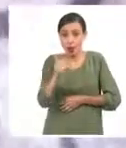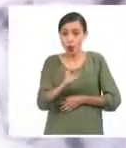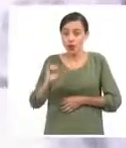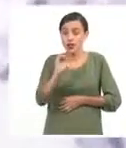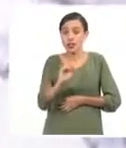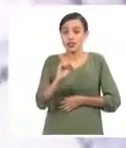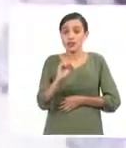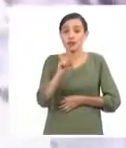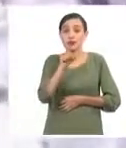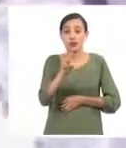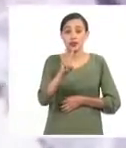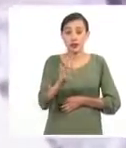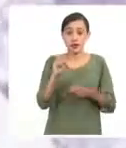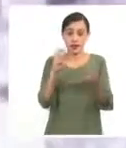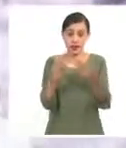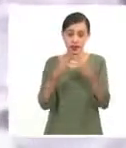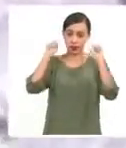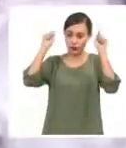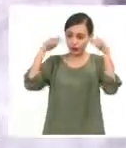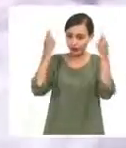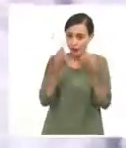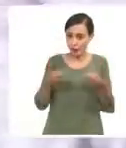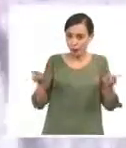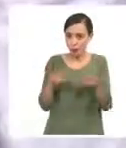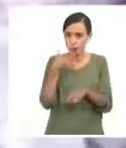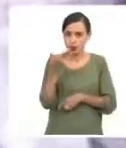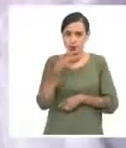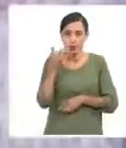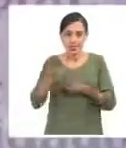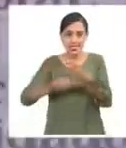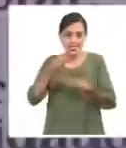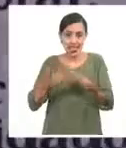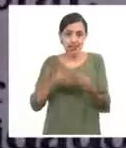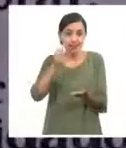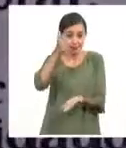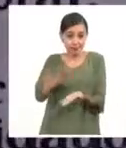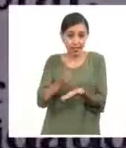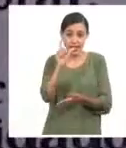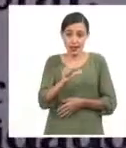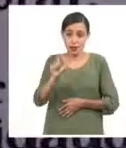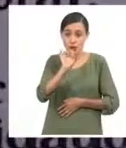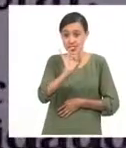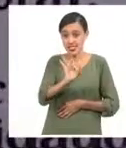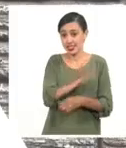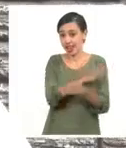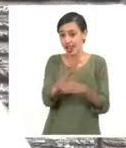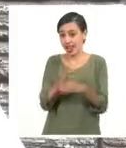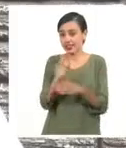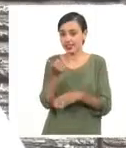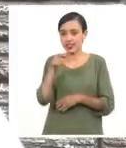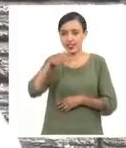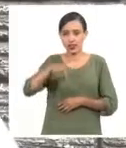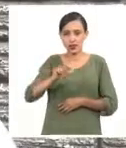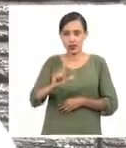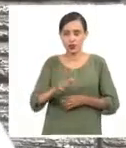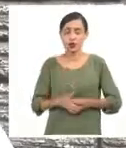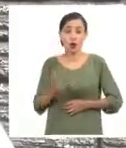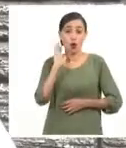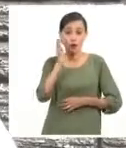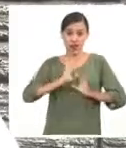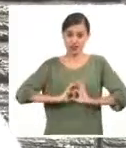Coloquio Internacional y Festival de Música y Poesía que se realizarán en Camagüey del 7 al 10 de julio. Conferencias